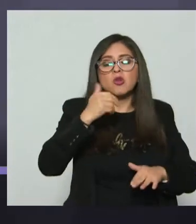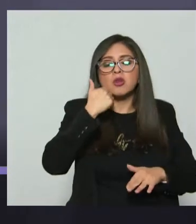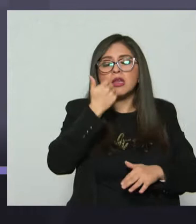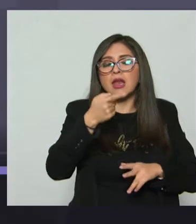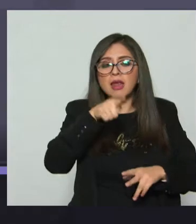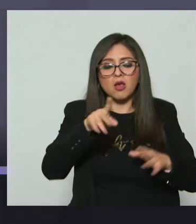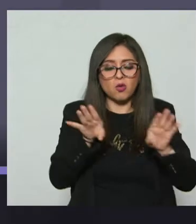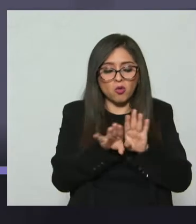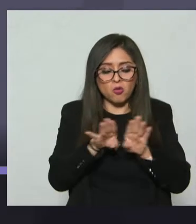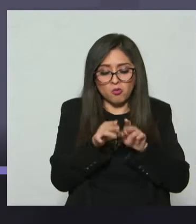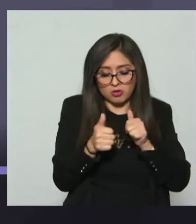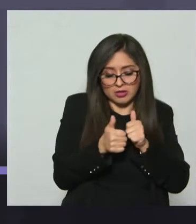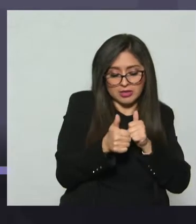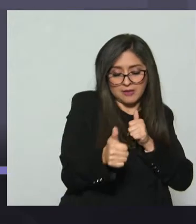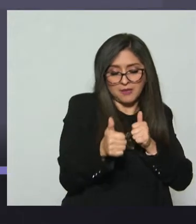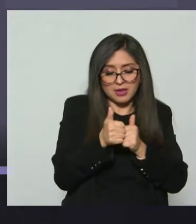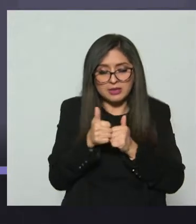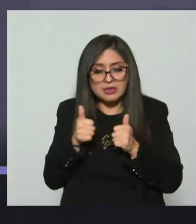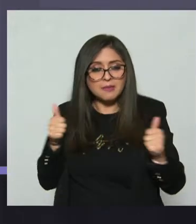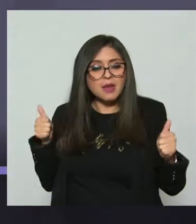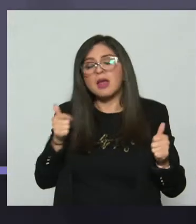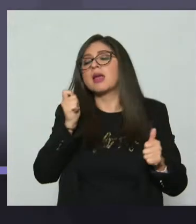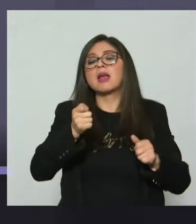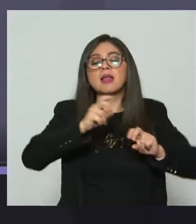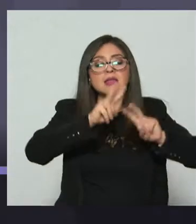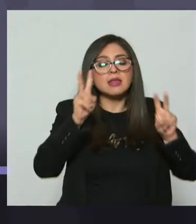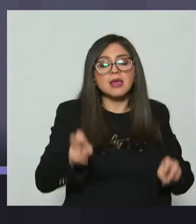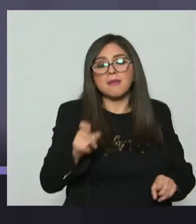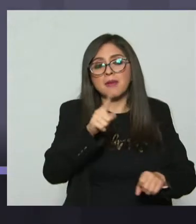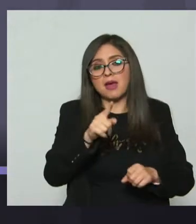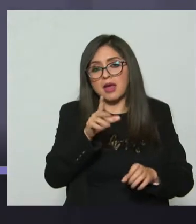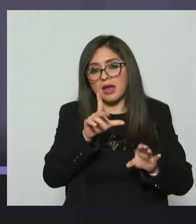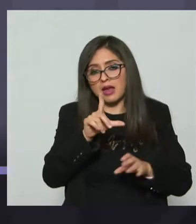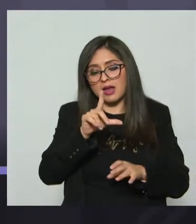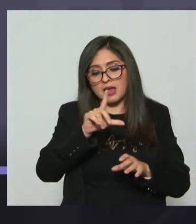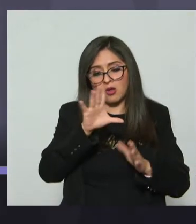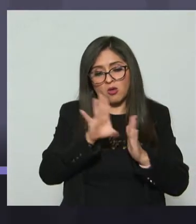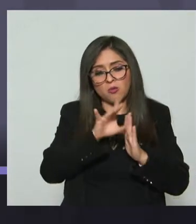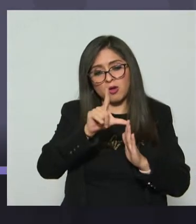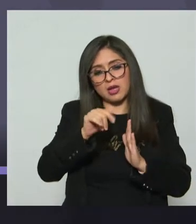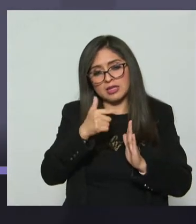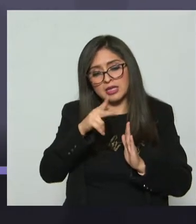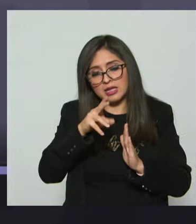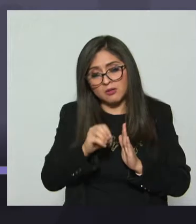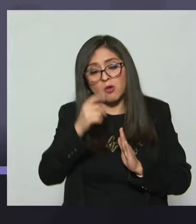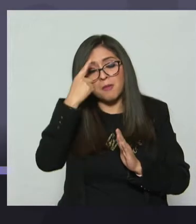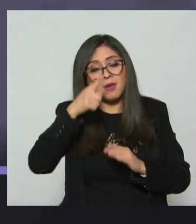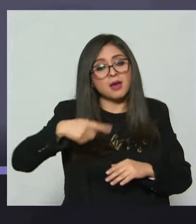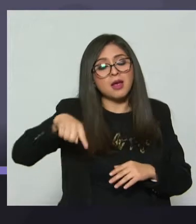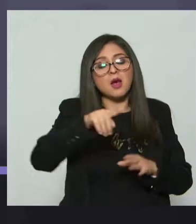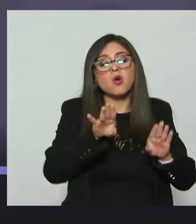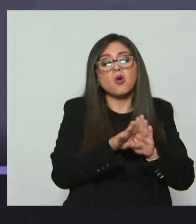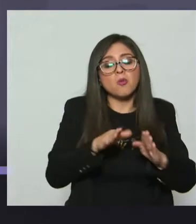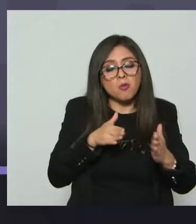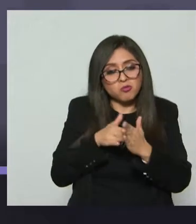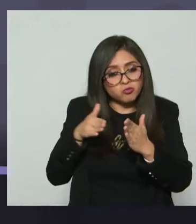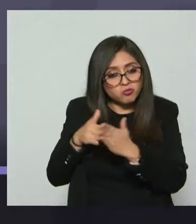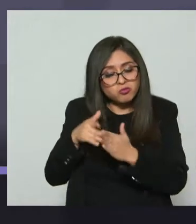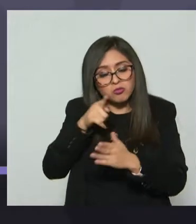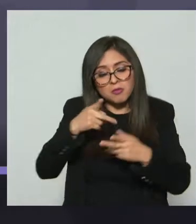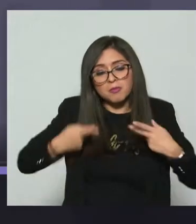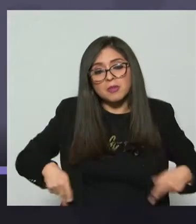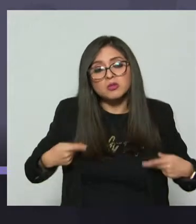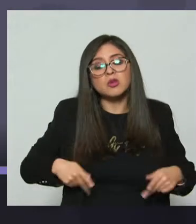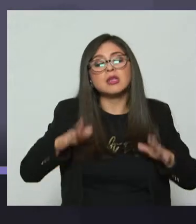división interna, las actividades legislativas, ¿cómo van a arreglar las diferencias para que la ciudadanía pues le quede claro cómo están trabajando ustedes,